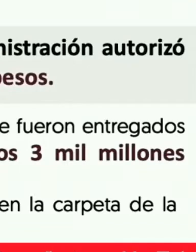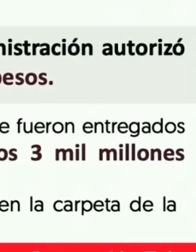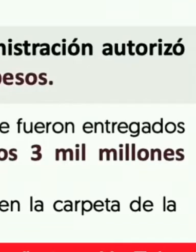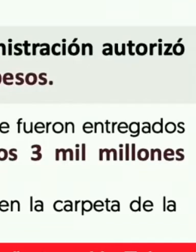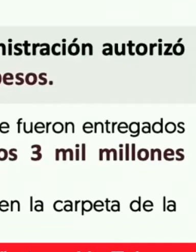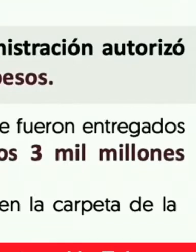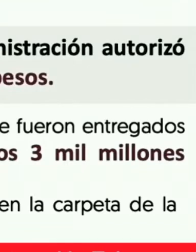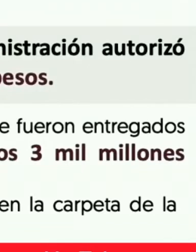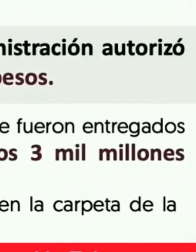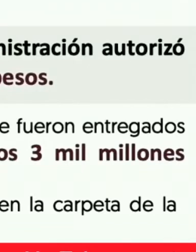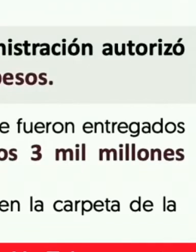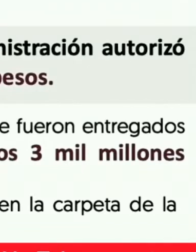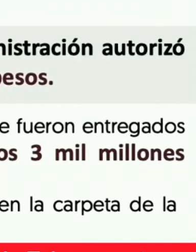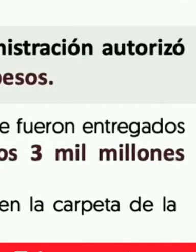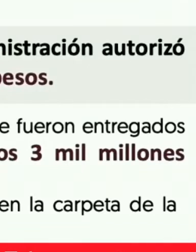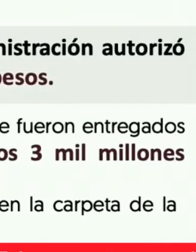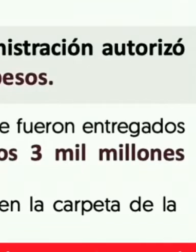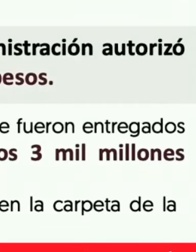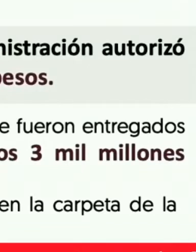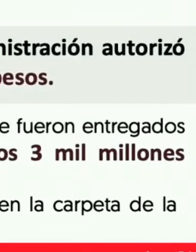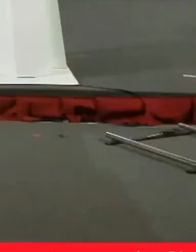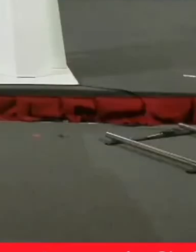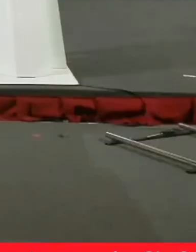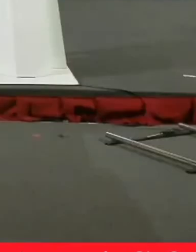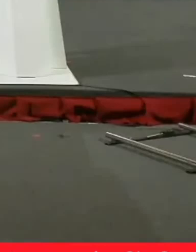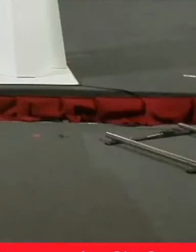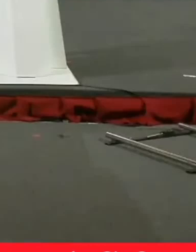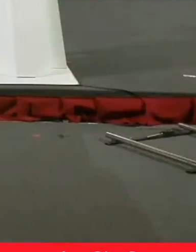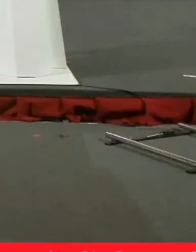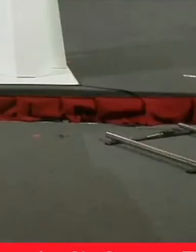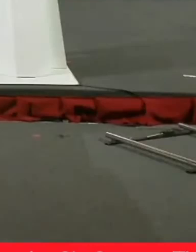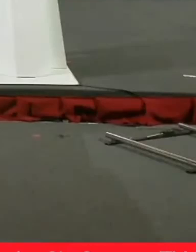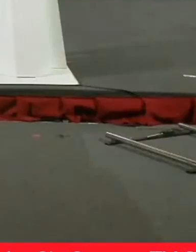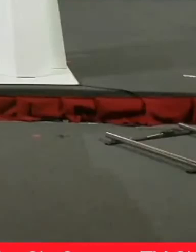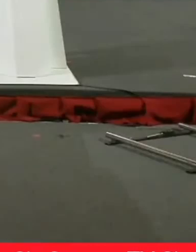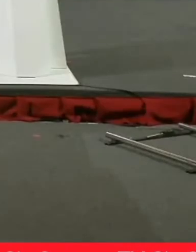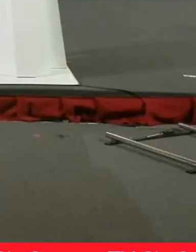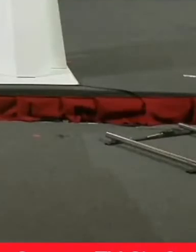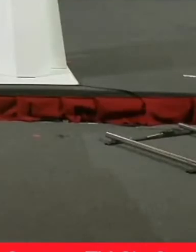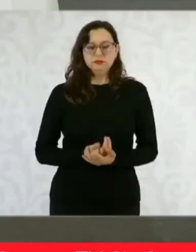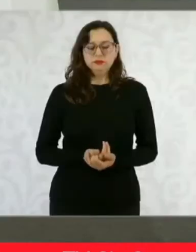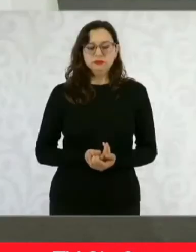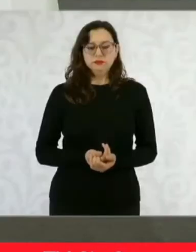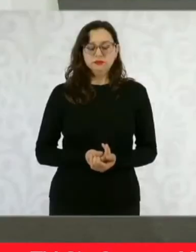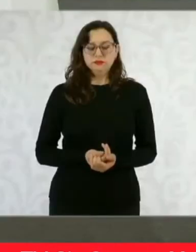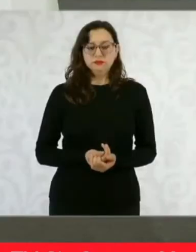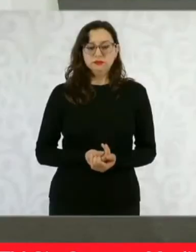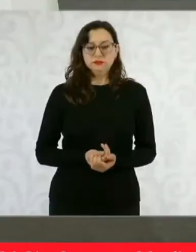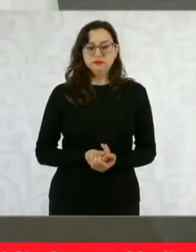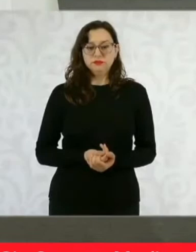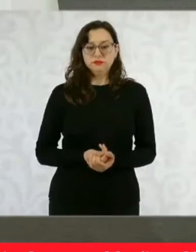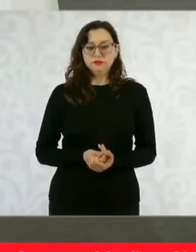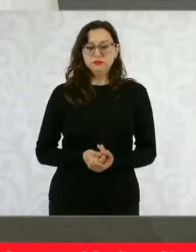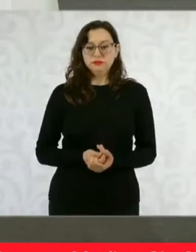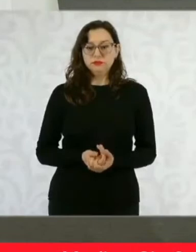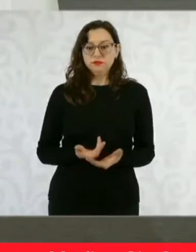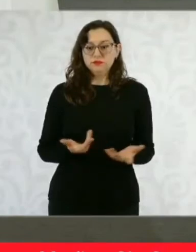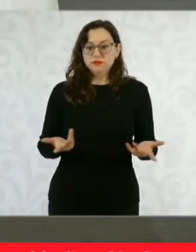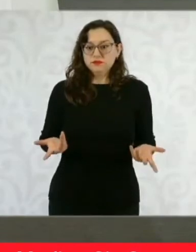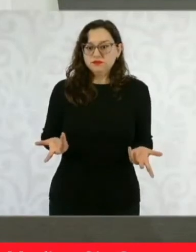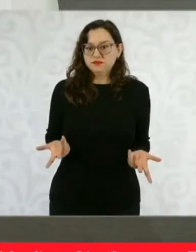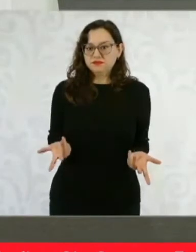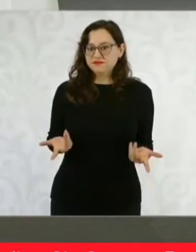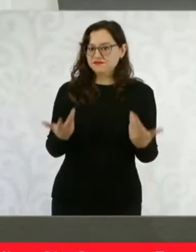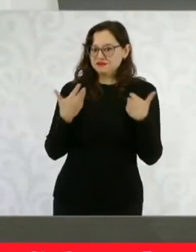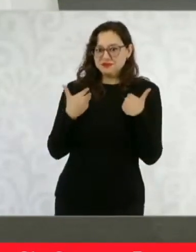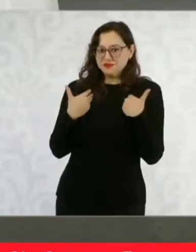Esto a mí me cuesta mucho trabajo. 2016 fue eso. Sí. Cuesta mucho trabajo